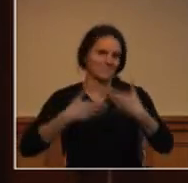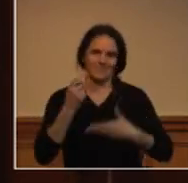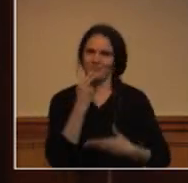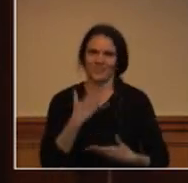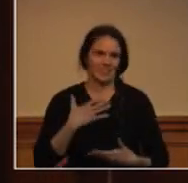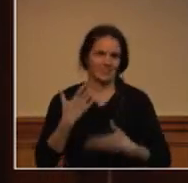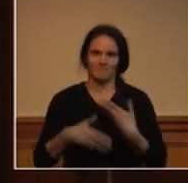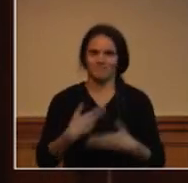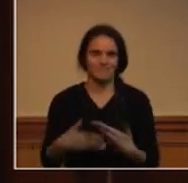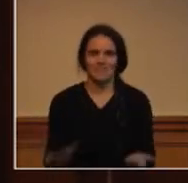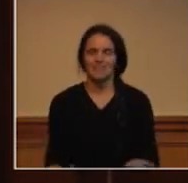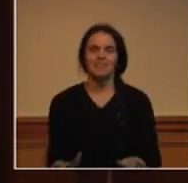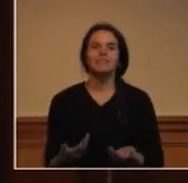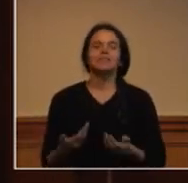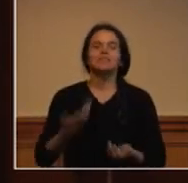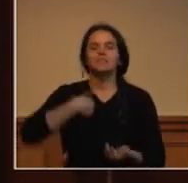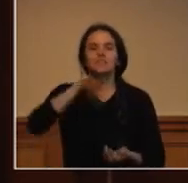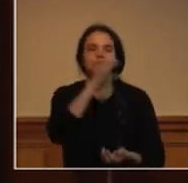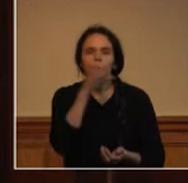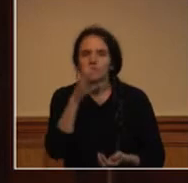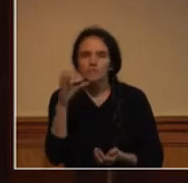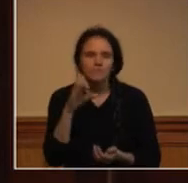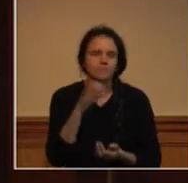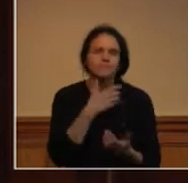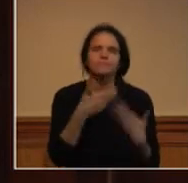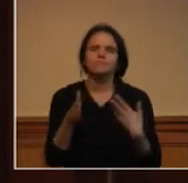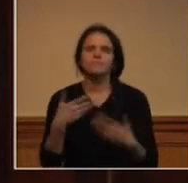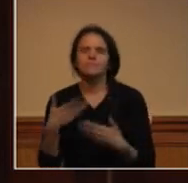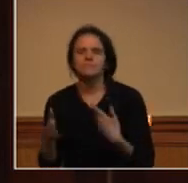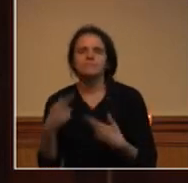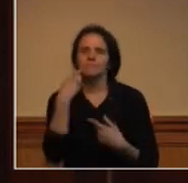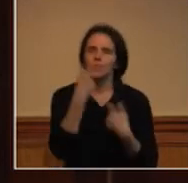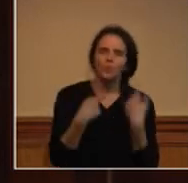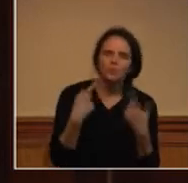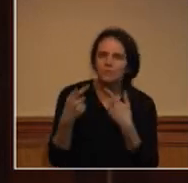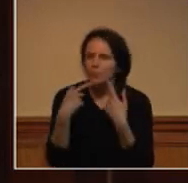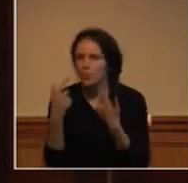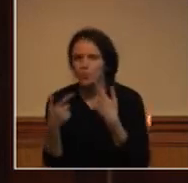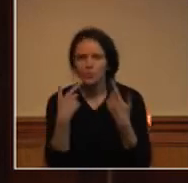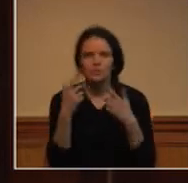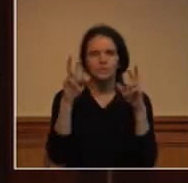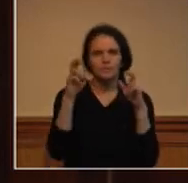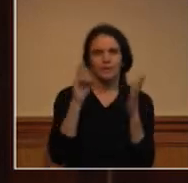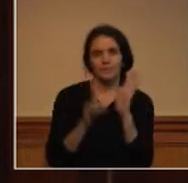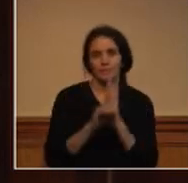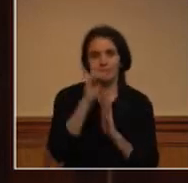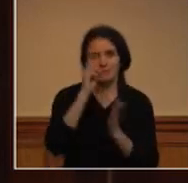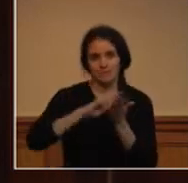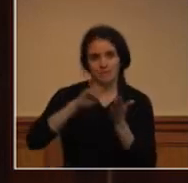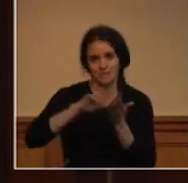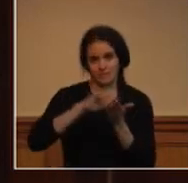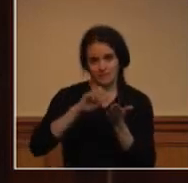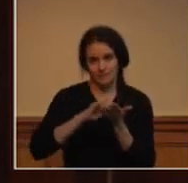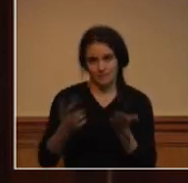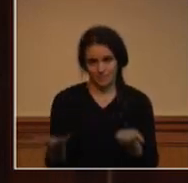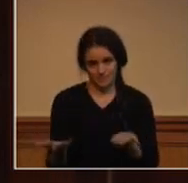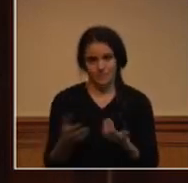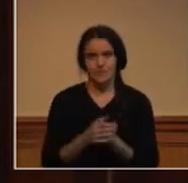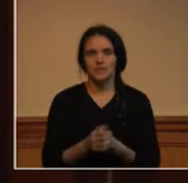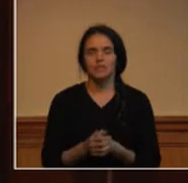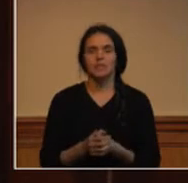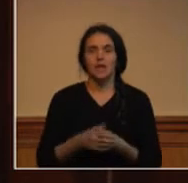vida. Entonces empezamos a buscar un poquito y hacernos preguntas sobre el desarrollo lector. Y nos dimos cuenta que no